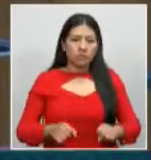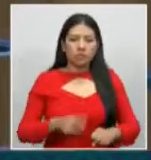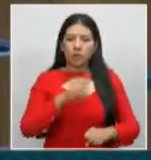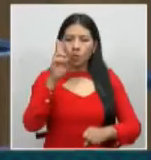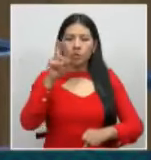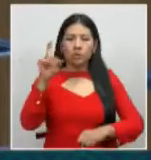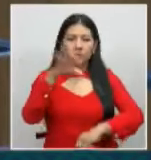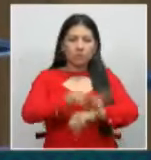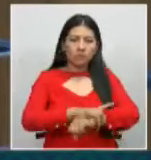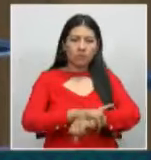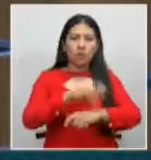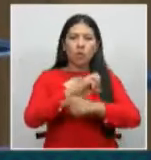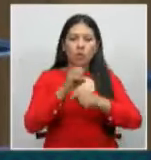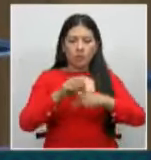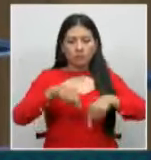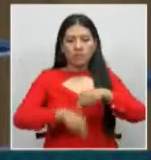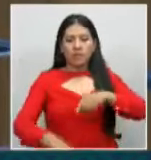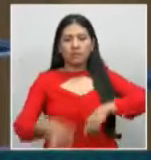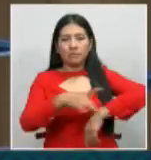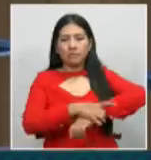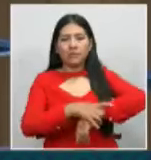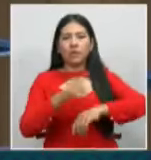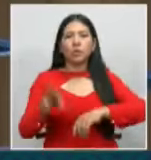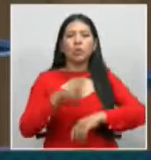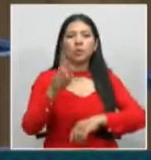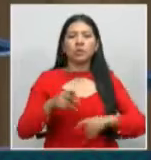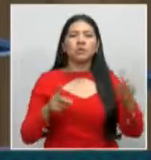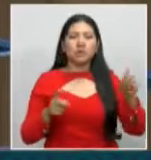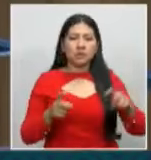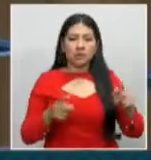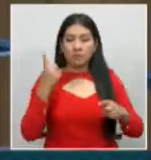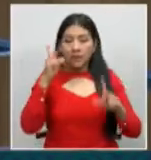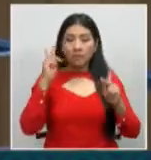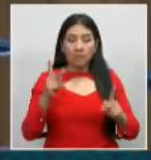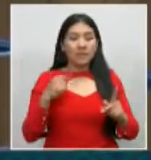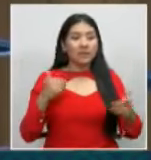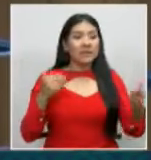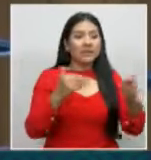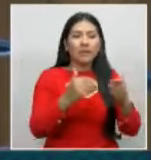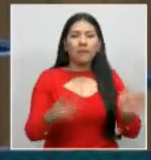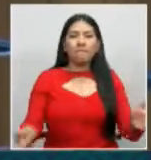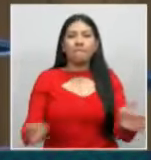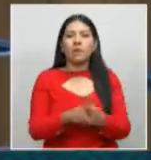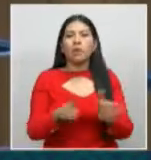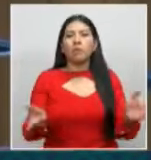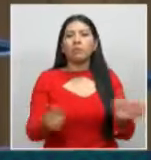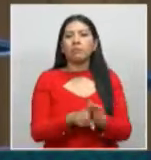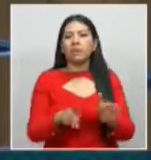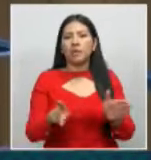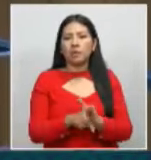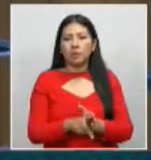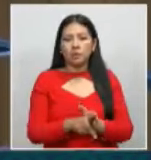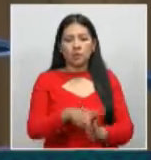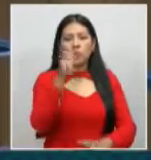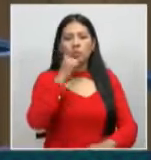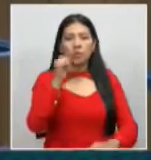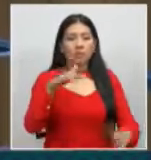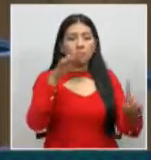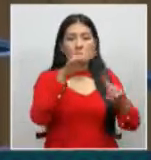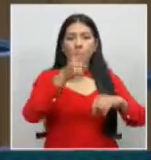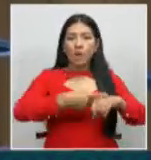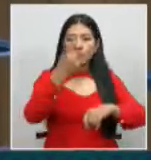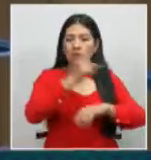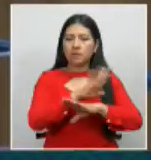manillas electrónicas para que estos potenciales feminicidas no puedan acercarse a aquellas mujeres que son víctimas de